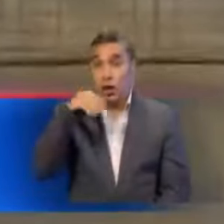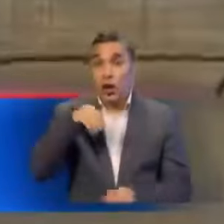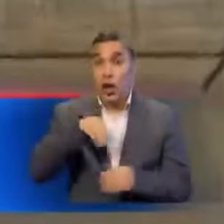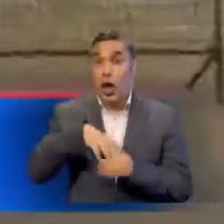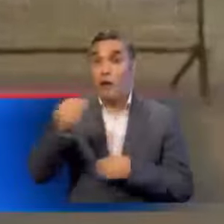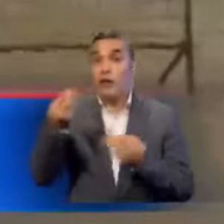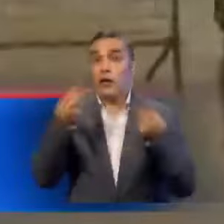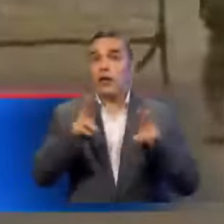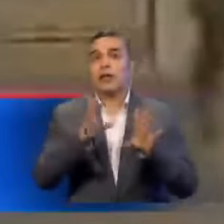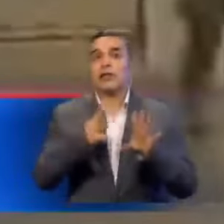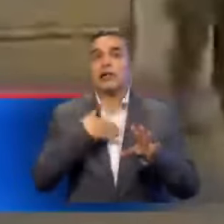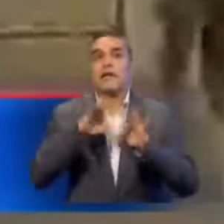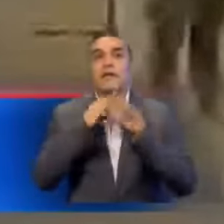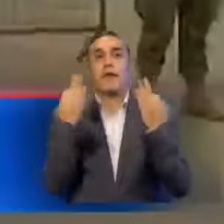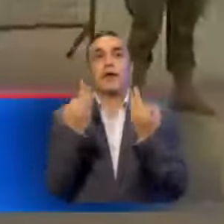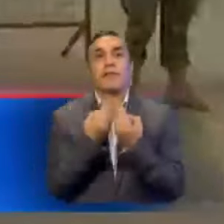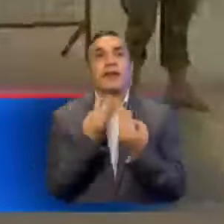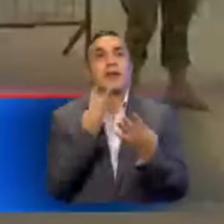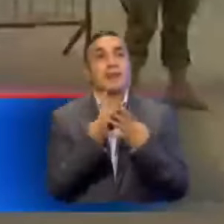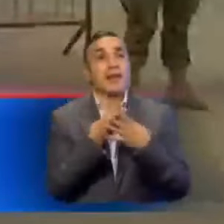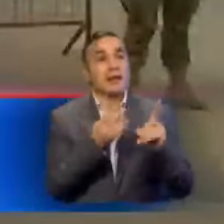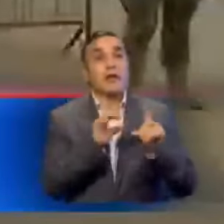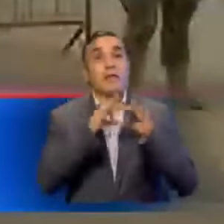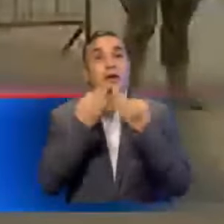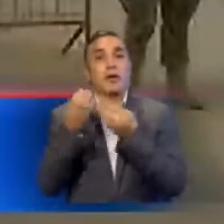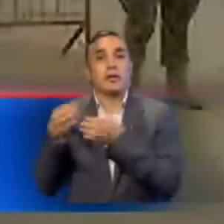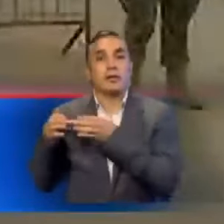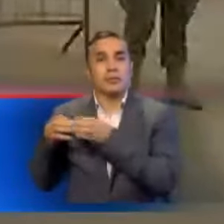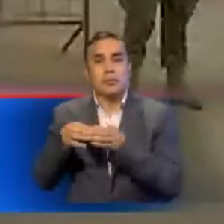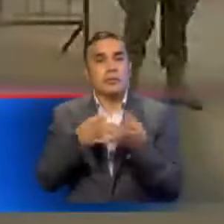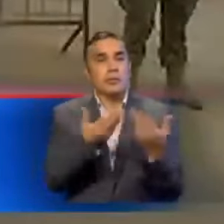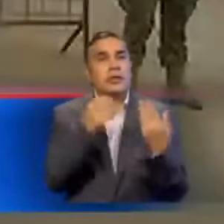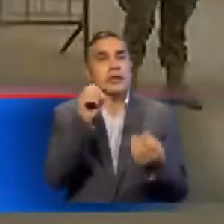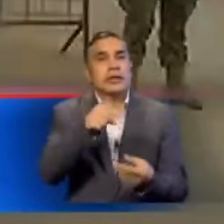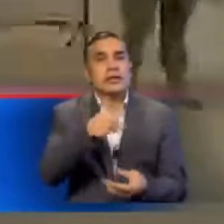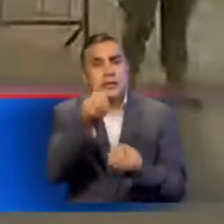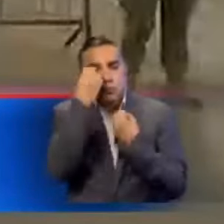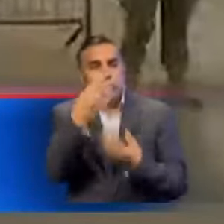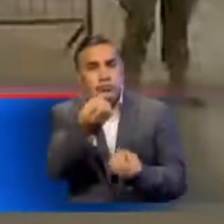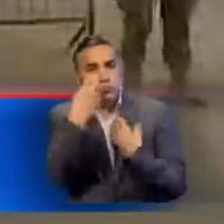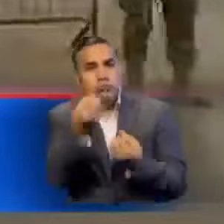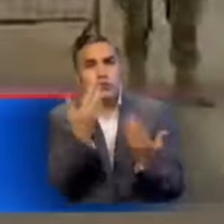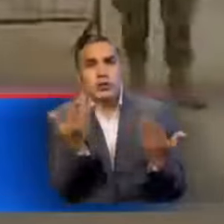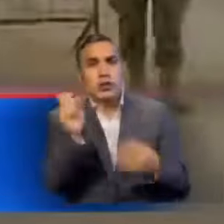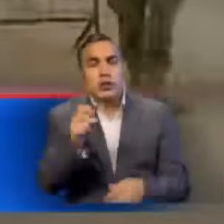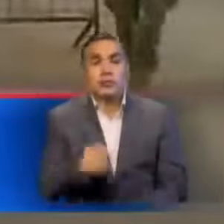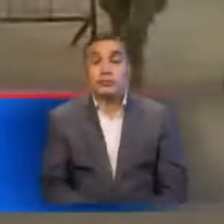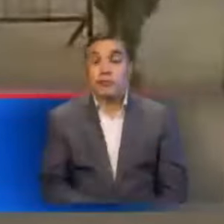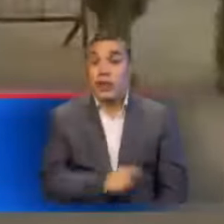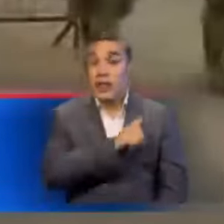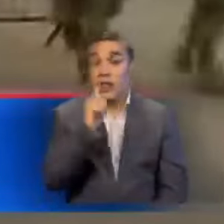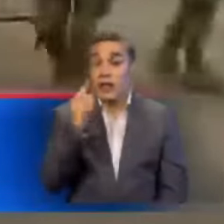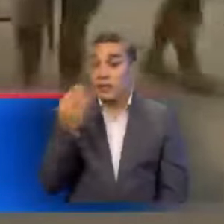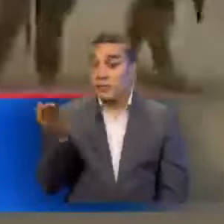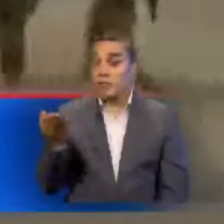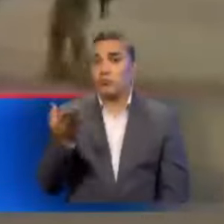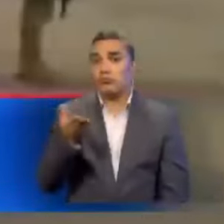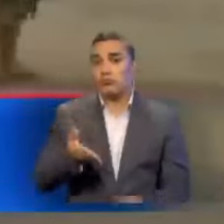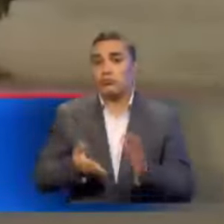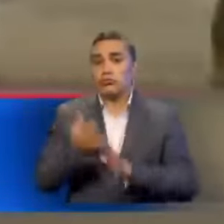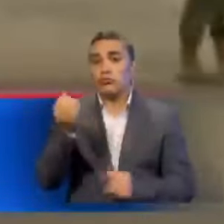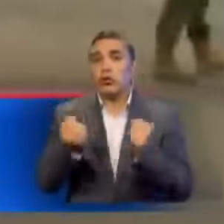hay familiares de los privados de libertad que están tratando de buscar información. Vemos por este lado derecho que está saliendo ya un